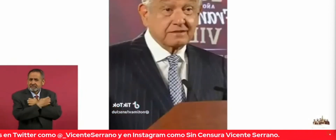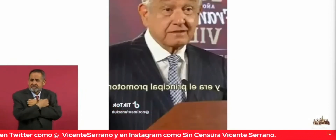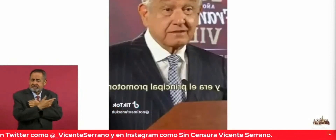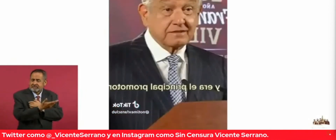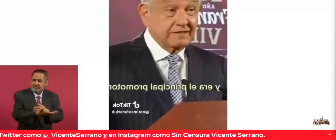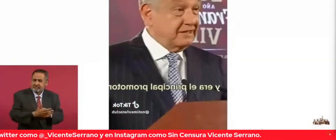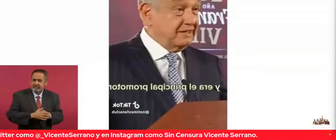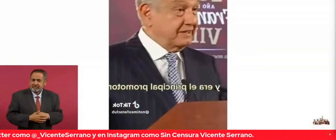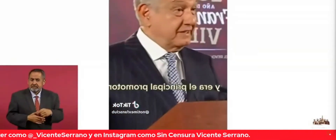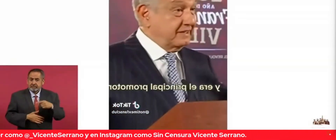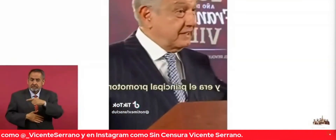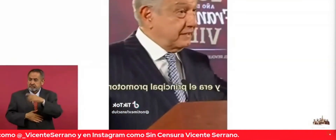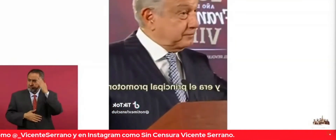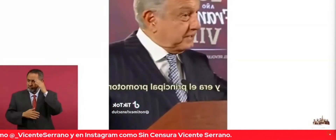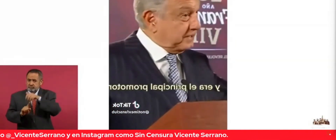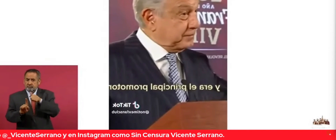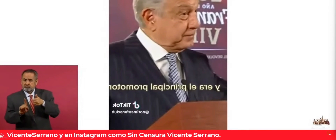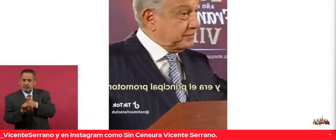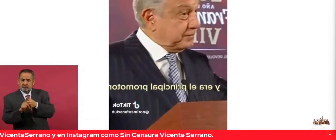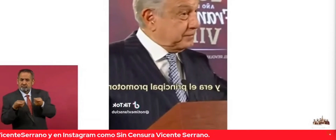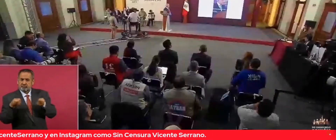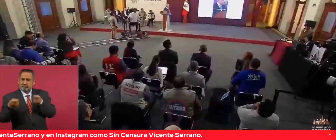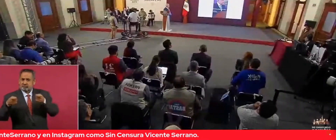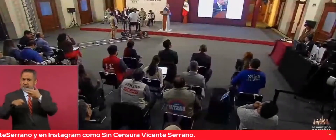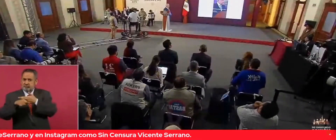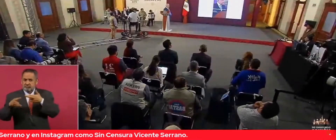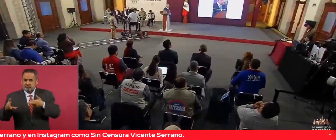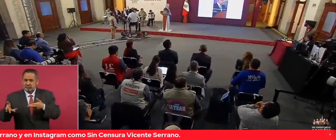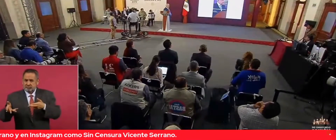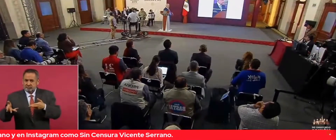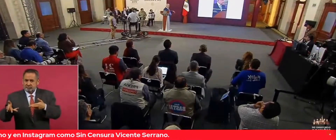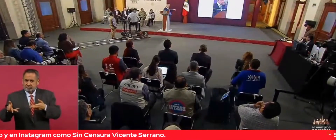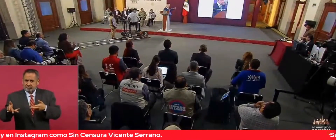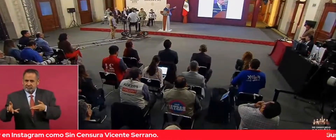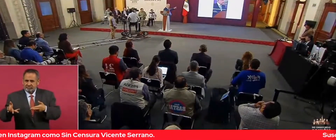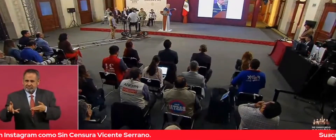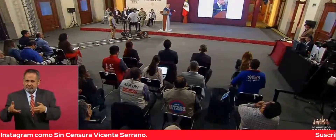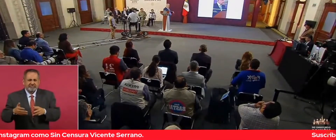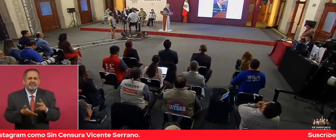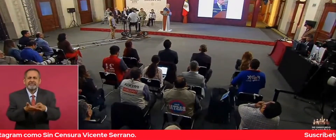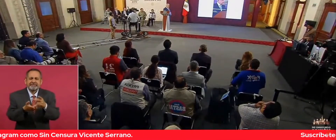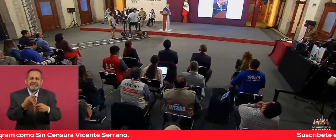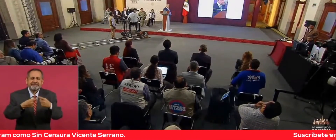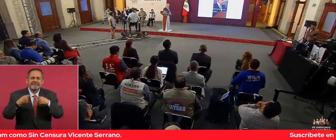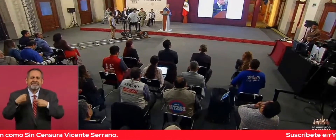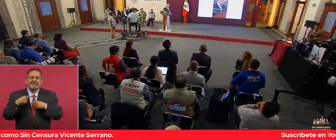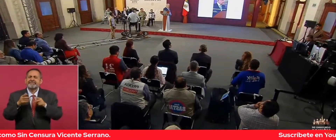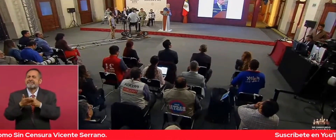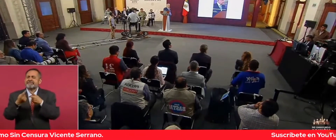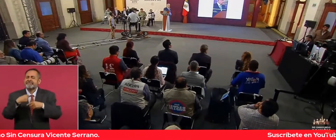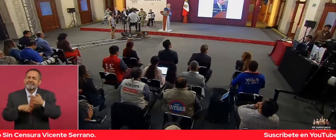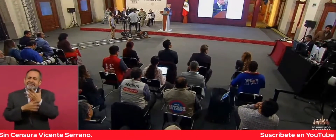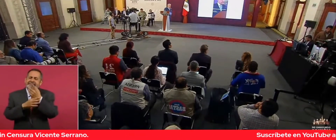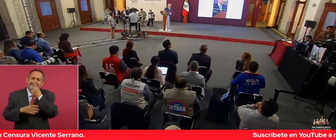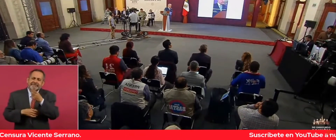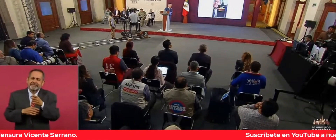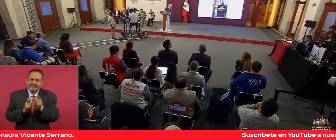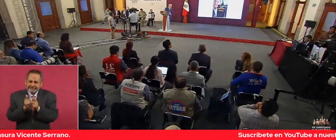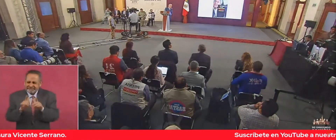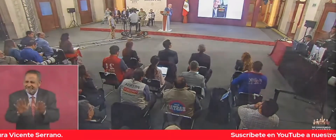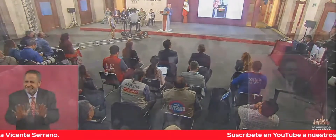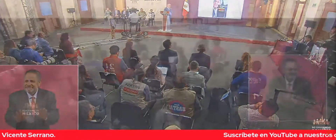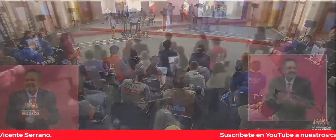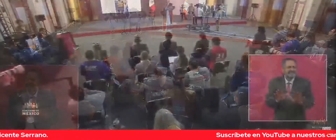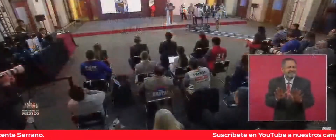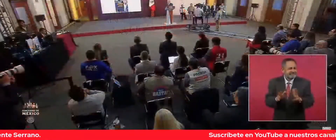Y era el principal promotor. A ver, pero repite lo que dice él, despacito.